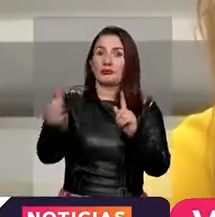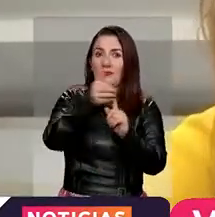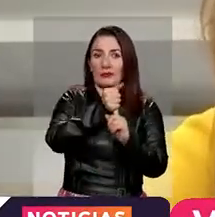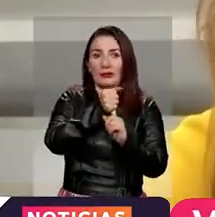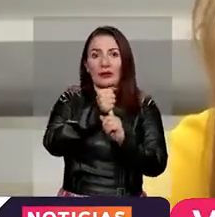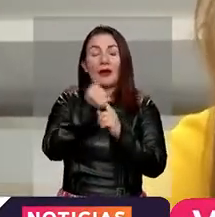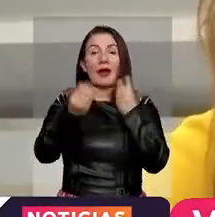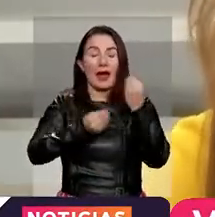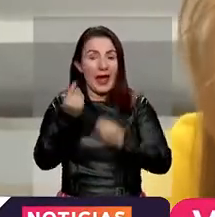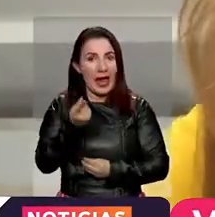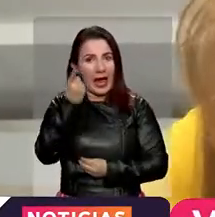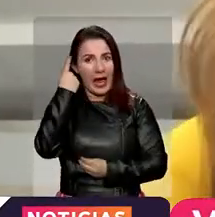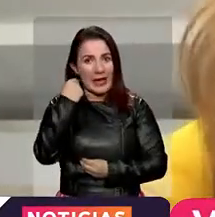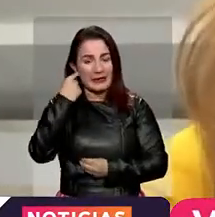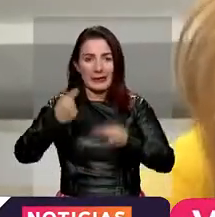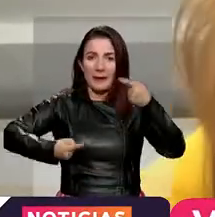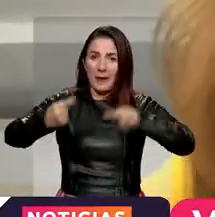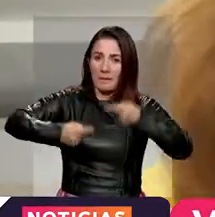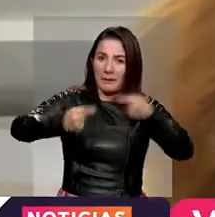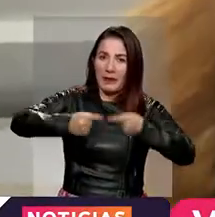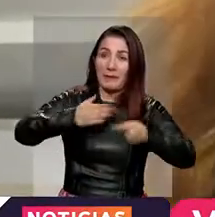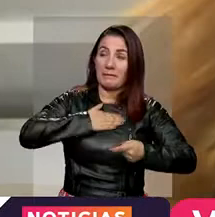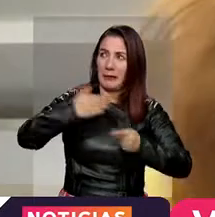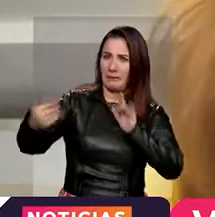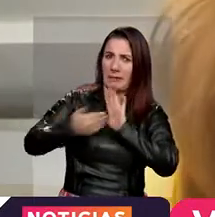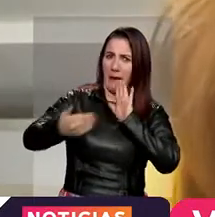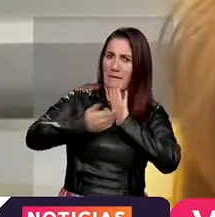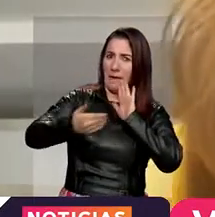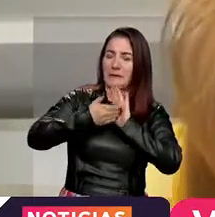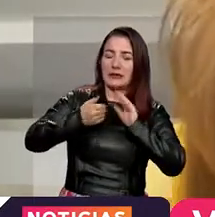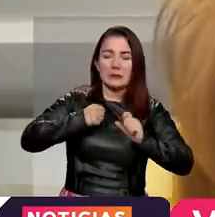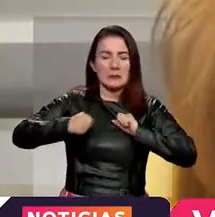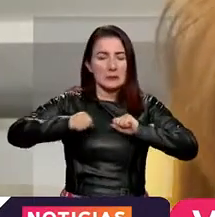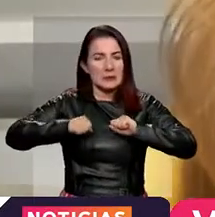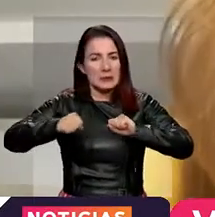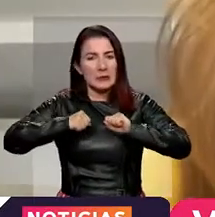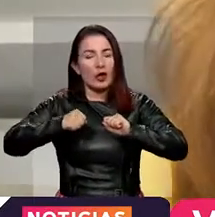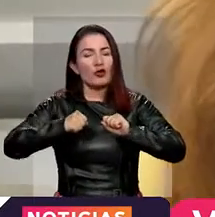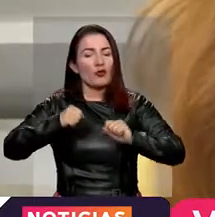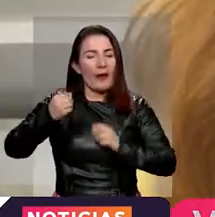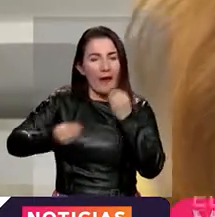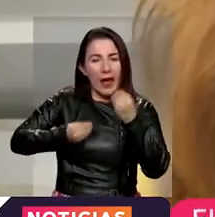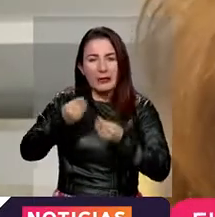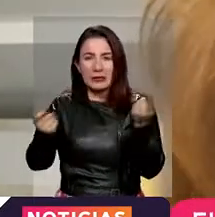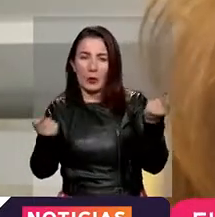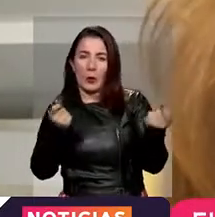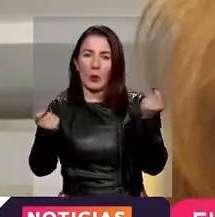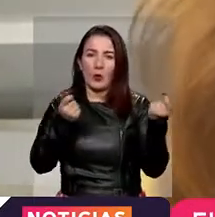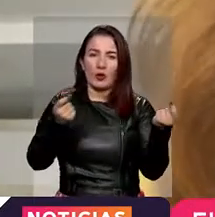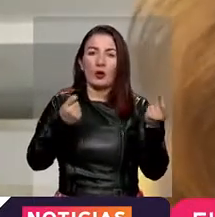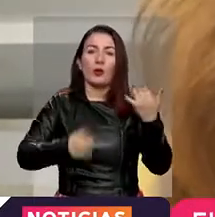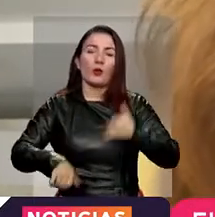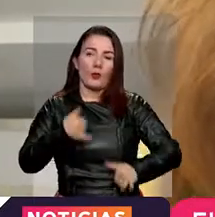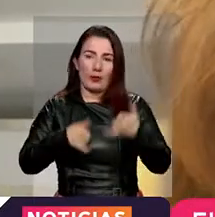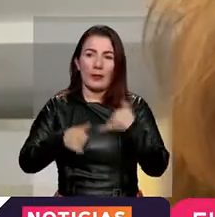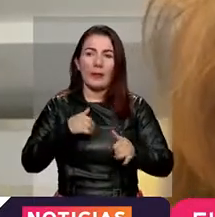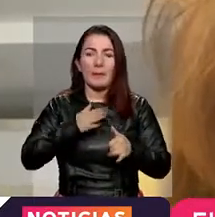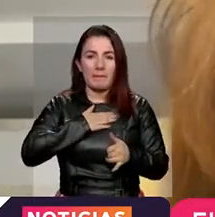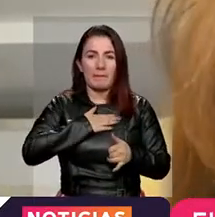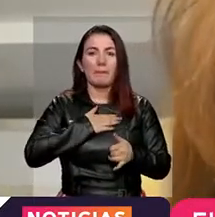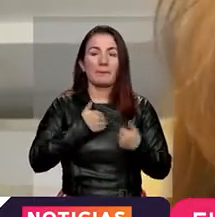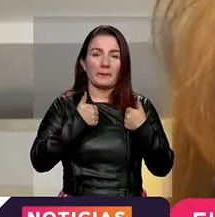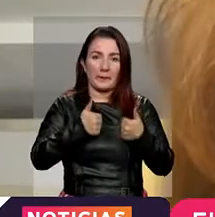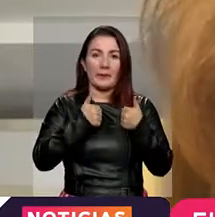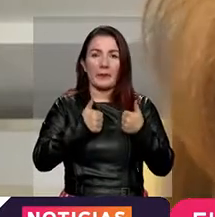el caso de ayer a mí era la que más me atacaban, entonces la que de alguna forma podía controlar o no el juego, pues fue algo